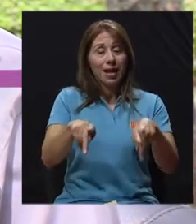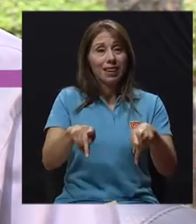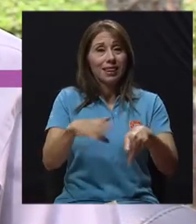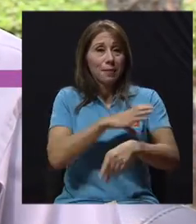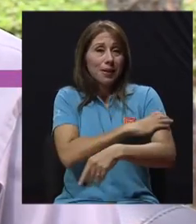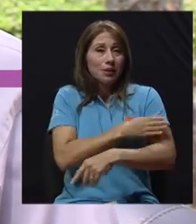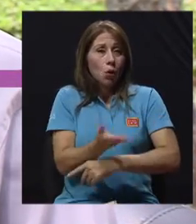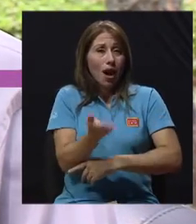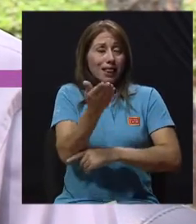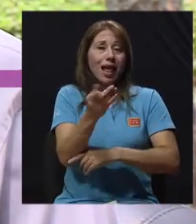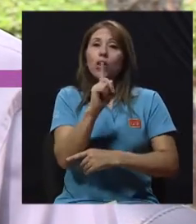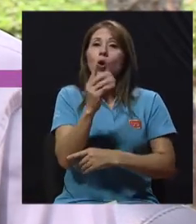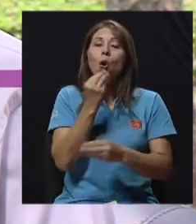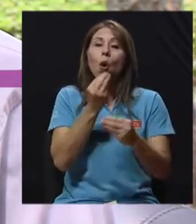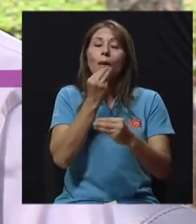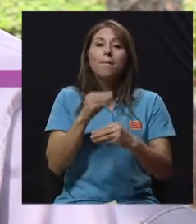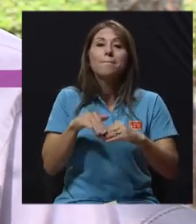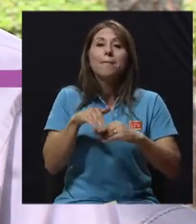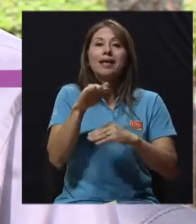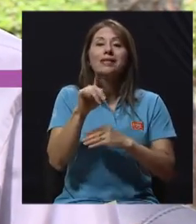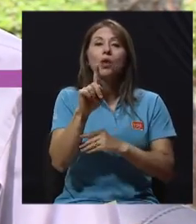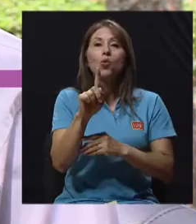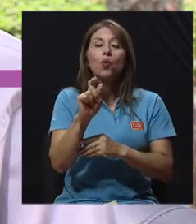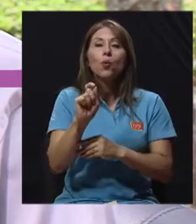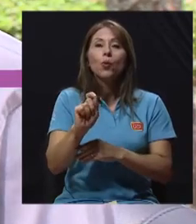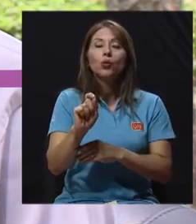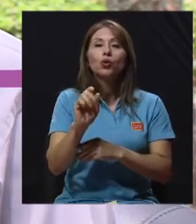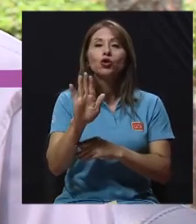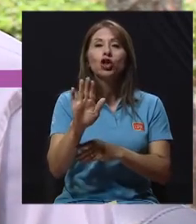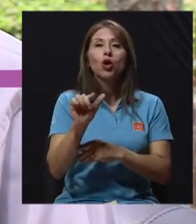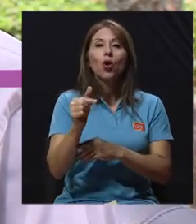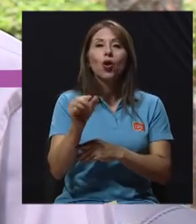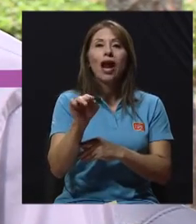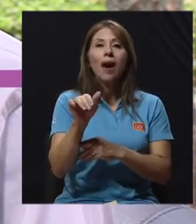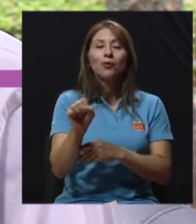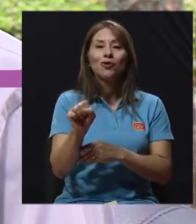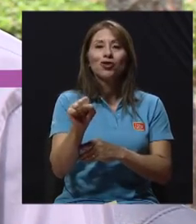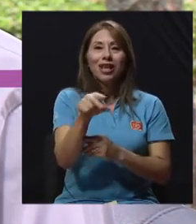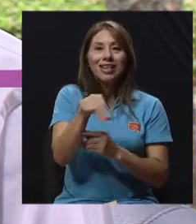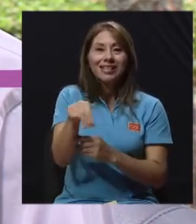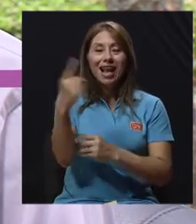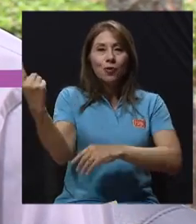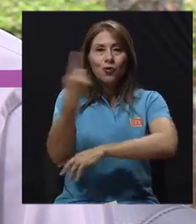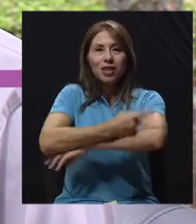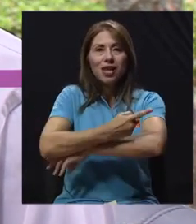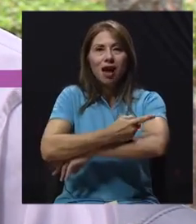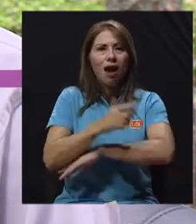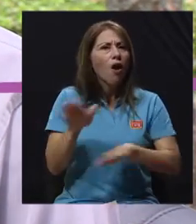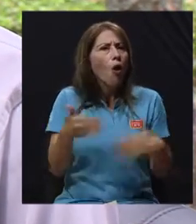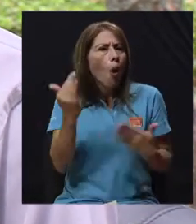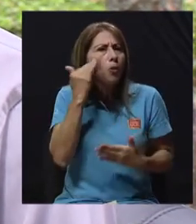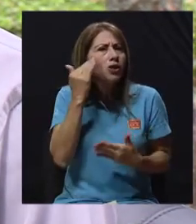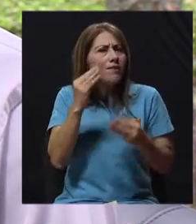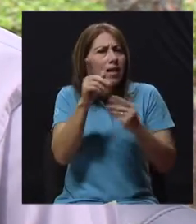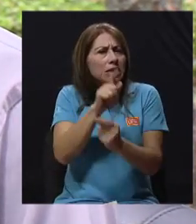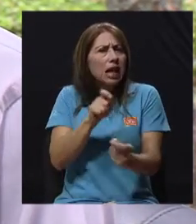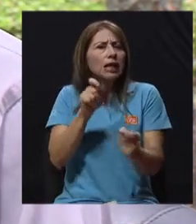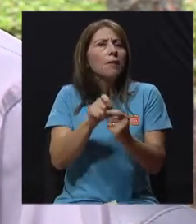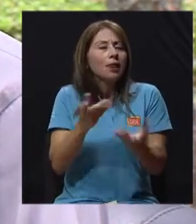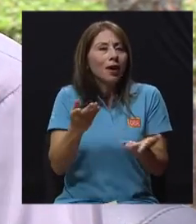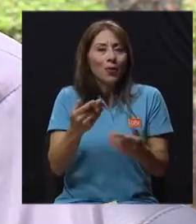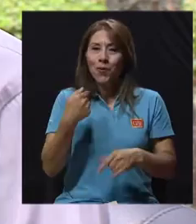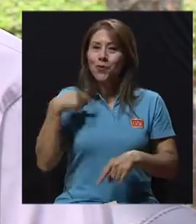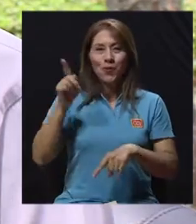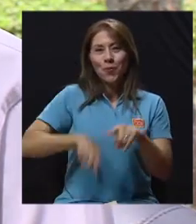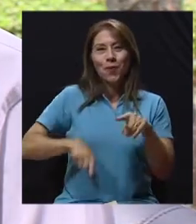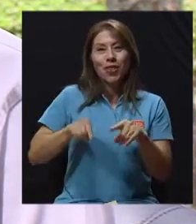presión alta, que no coma más de 1.5 gramos de sal al día. Entonces, usted me dice, ¿y cómo sé cuánto es 1.5 gramos de sal al día? Es un poco difícil porque uno no va a